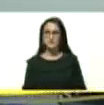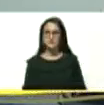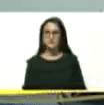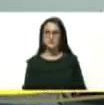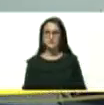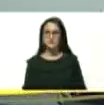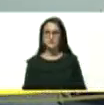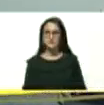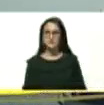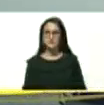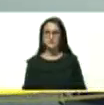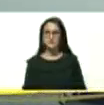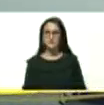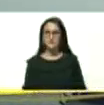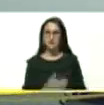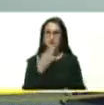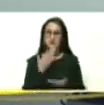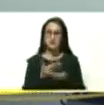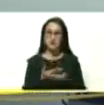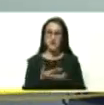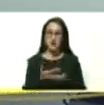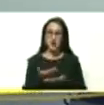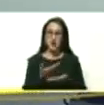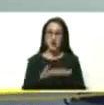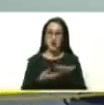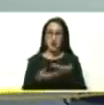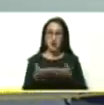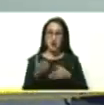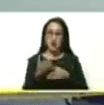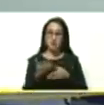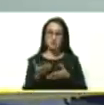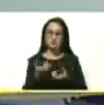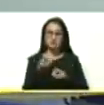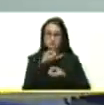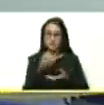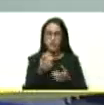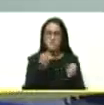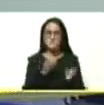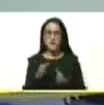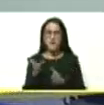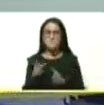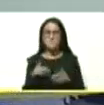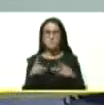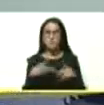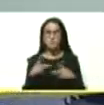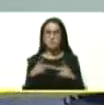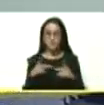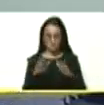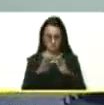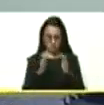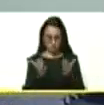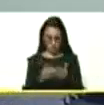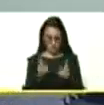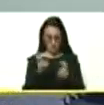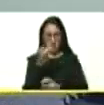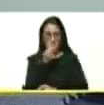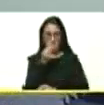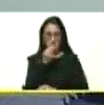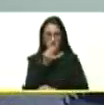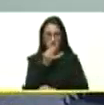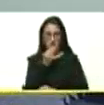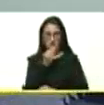presidente. Por compartir con todo el país el balance del el plan productivo global en el sector agroalimentario